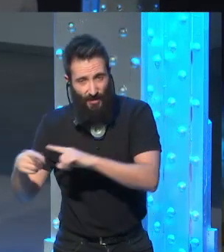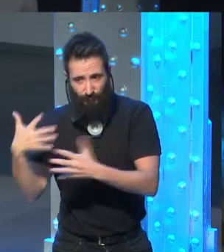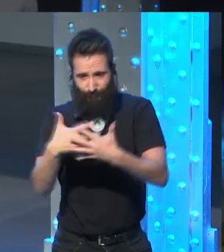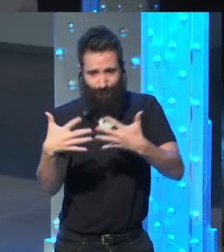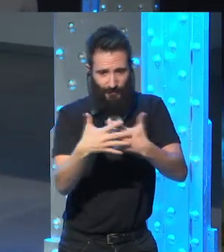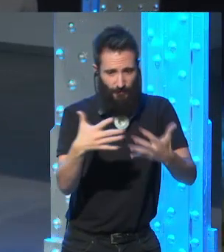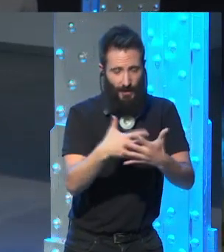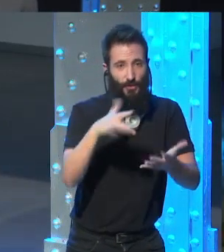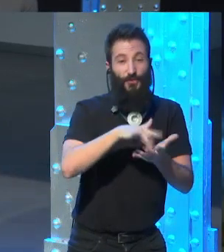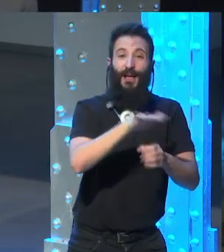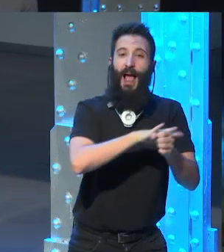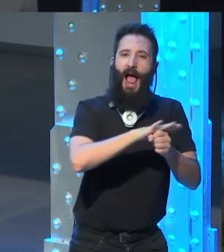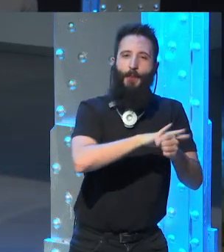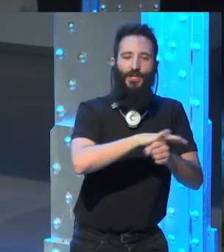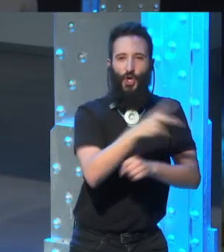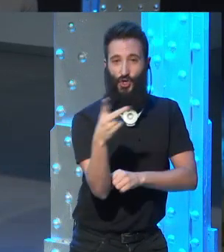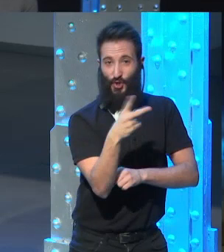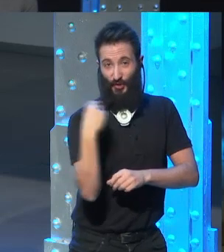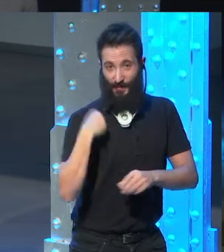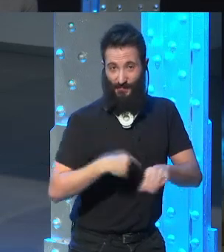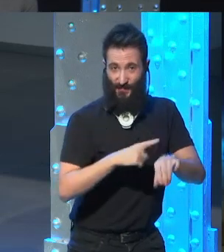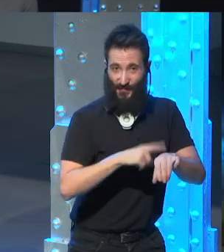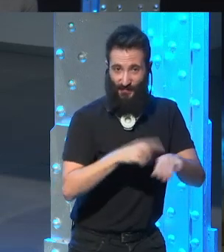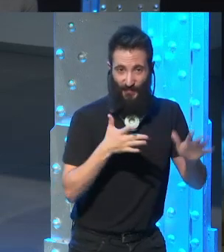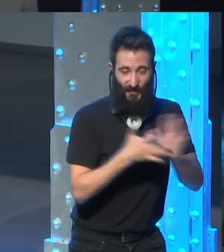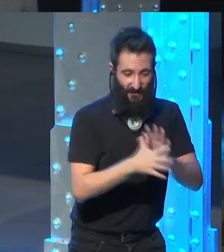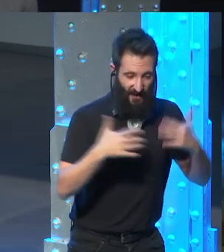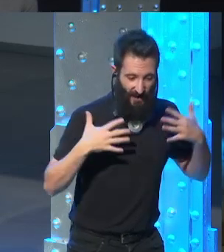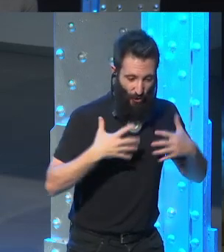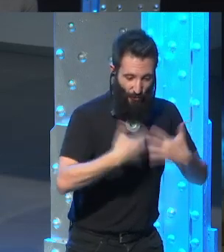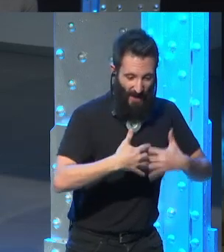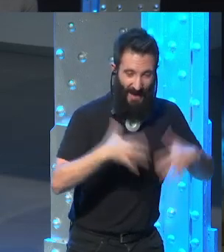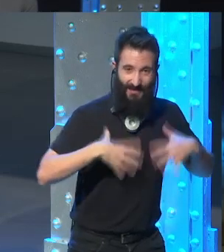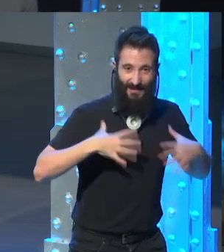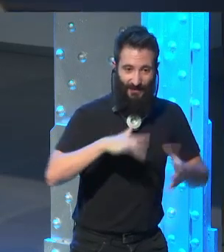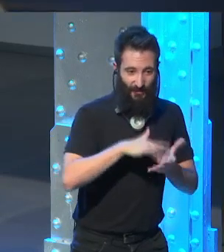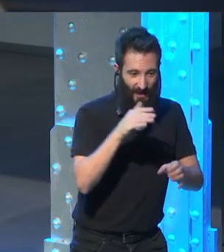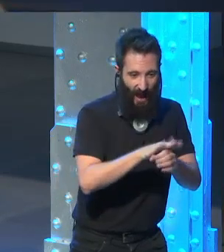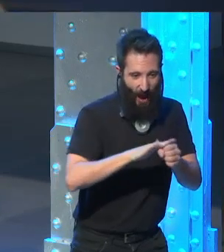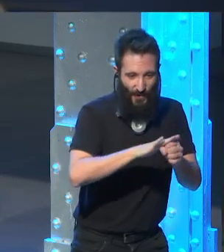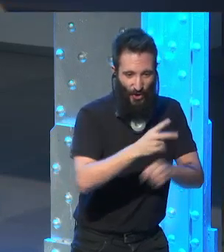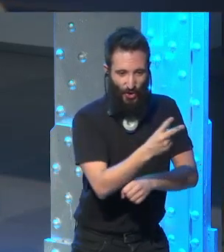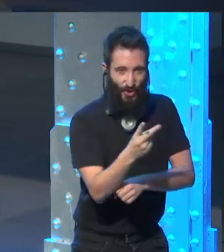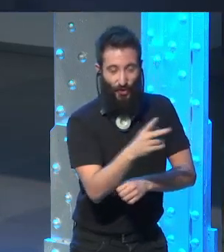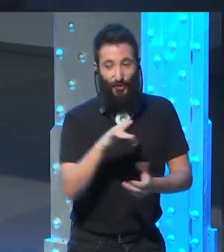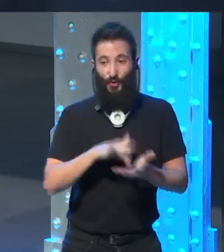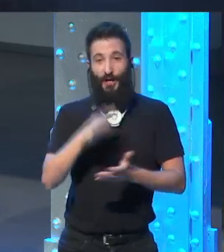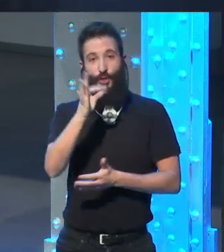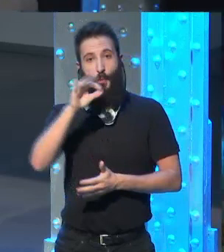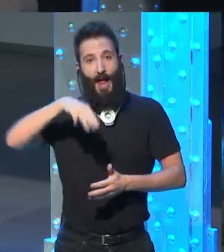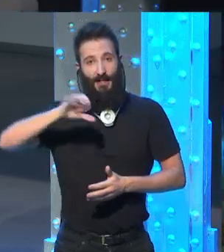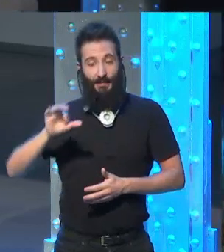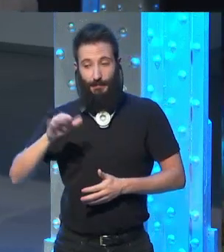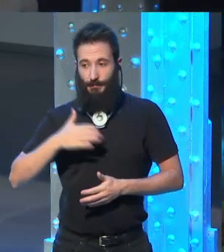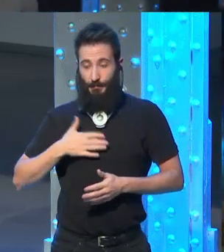en los dos ámbitos simultáneamente, ¿no? Al trabajar en la industria textil. Tomás. Yeah. En mi caso, de